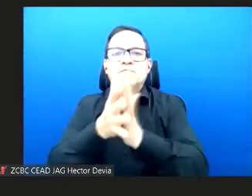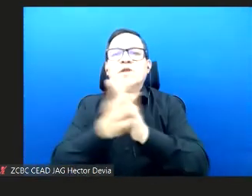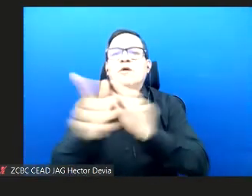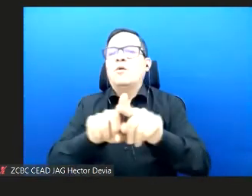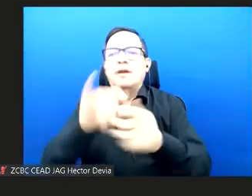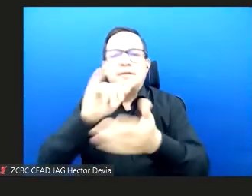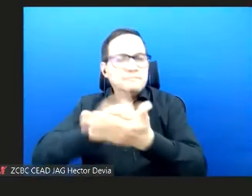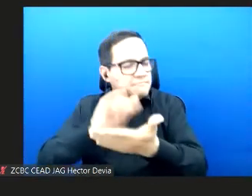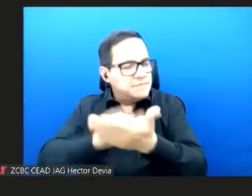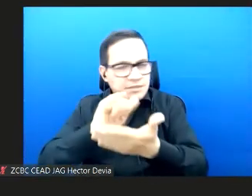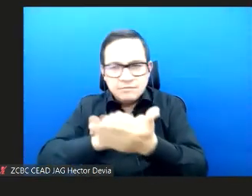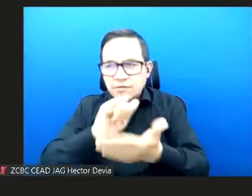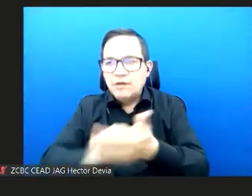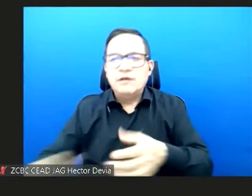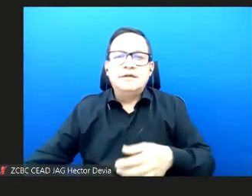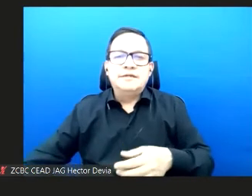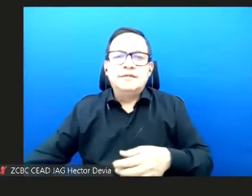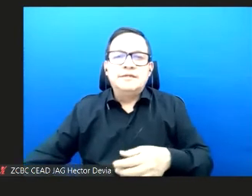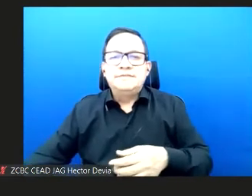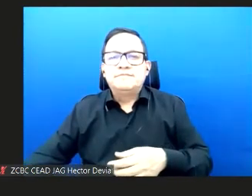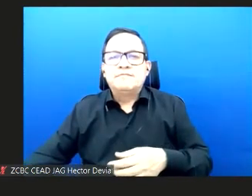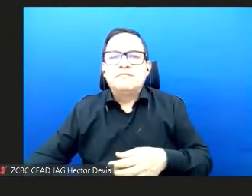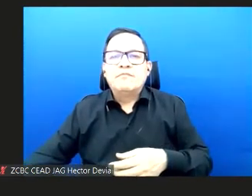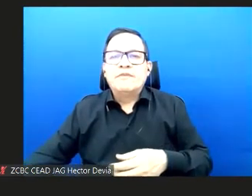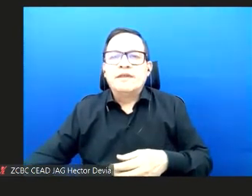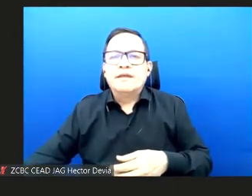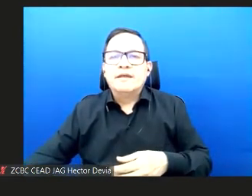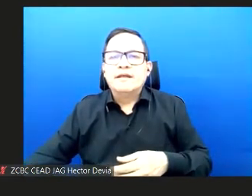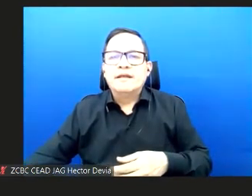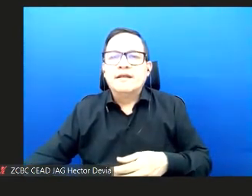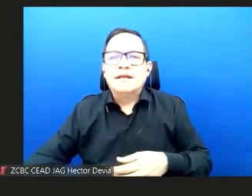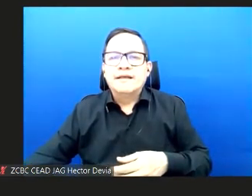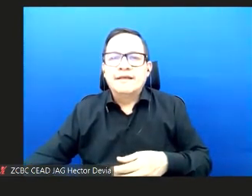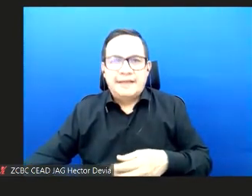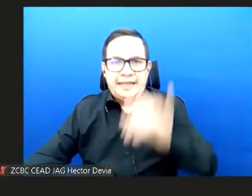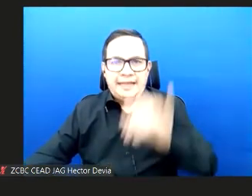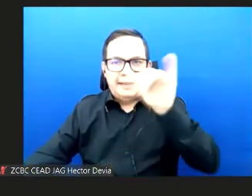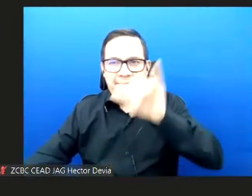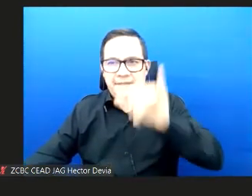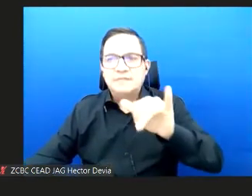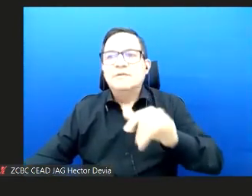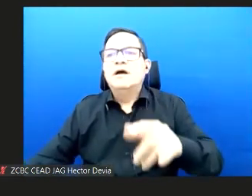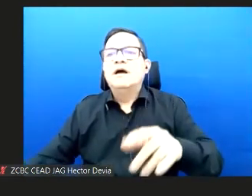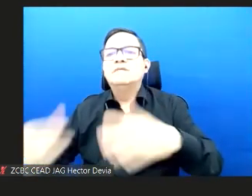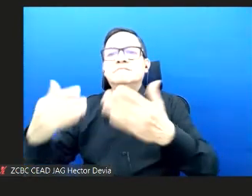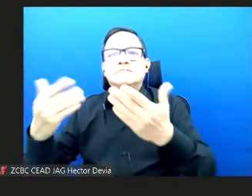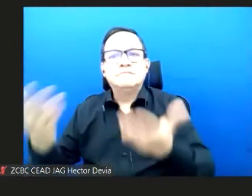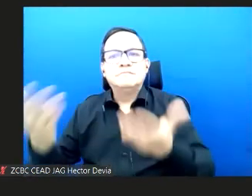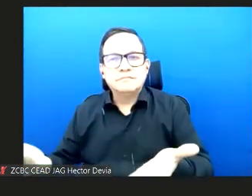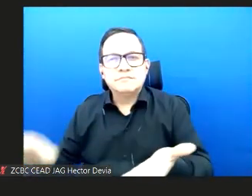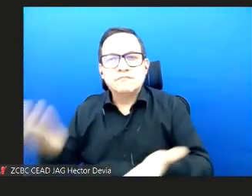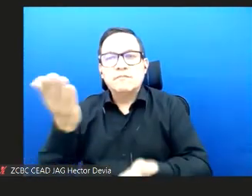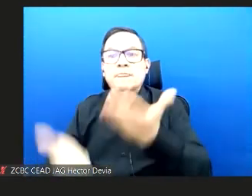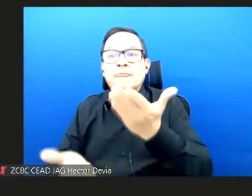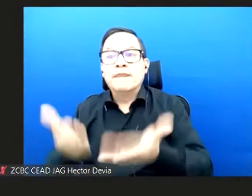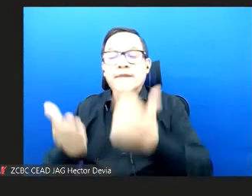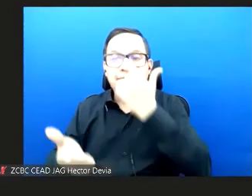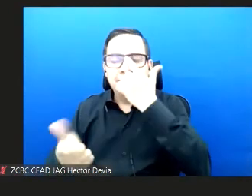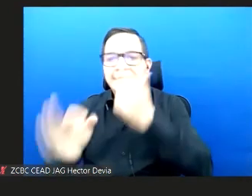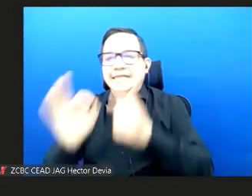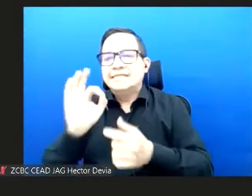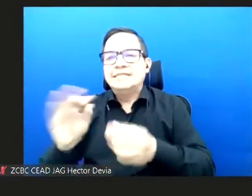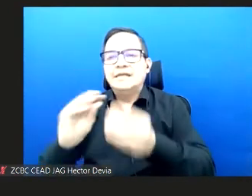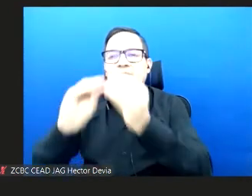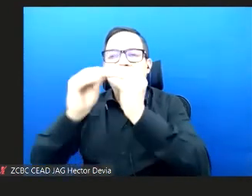conjuntos, el universo, tenemos el conjunto A, el conjunto B, y la diferencia simétrica